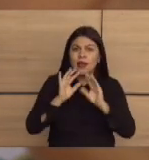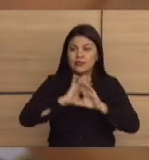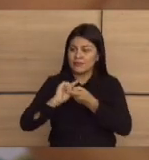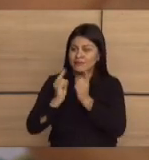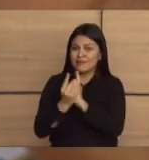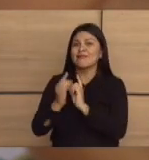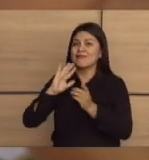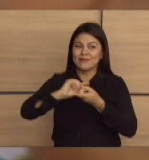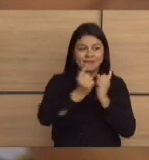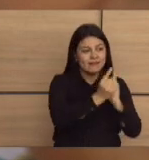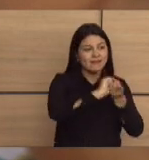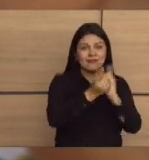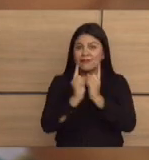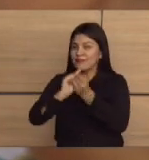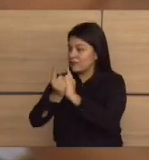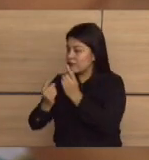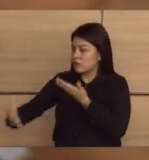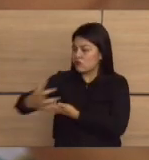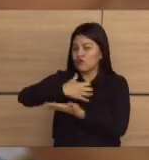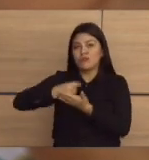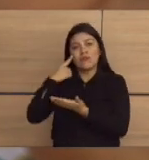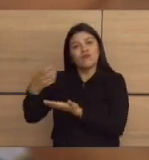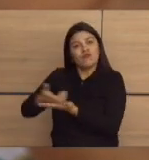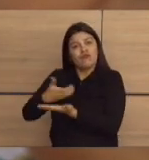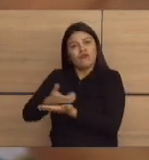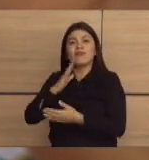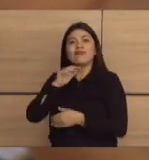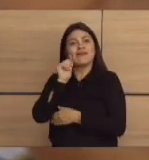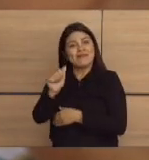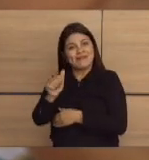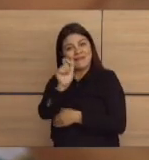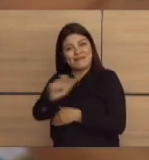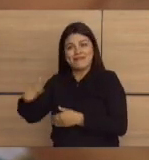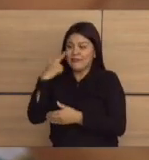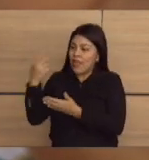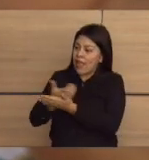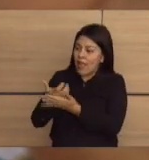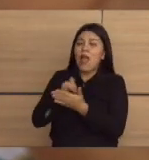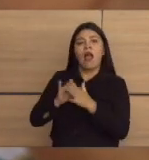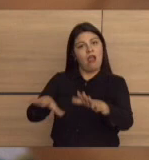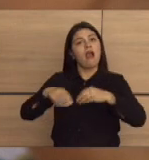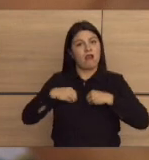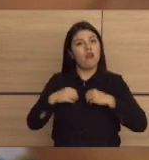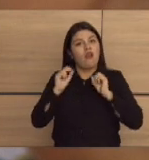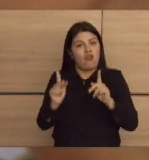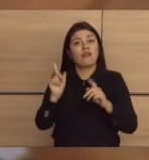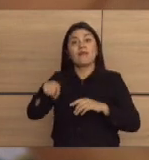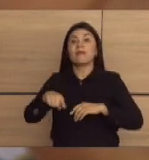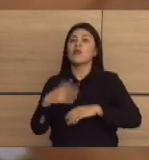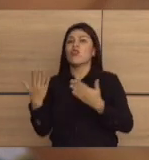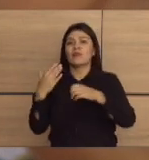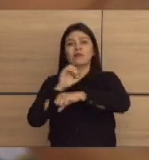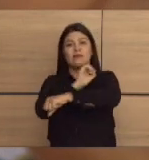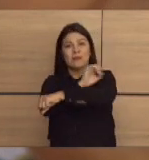comunidad educativa se han recogido una serie de recomendaciones de los asistentes, se han recibido a través de una plataforma